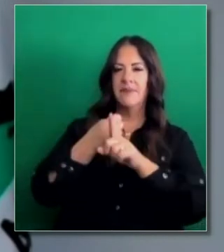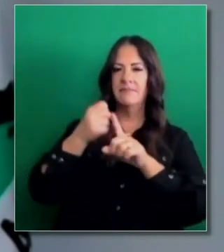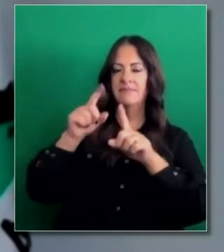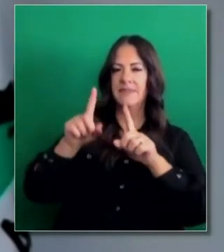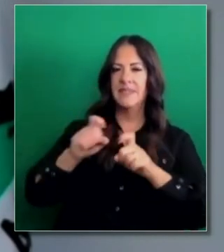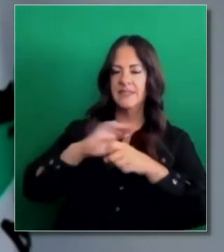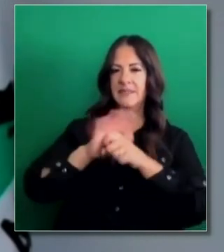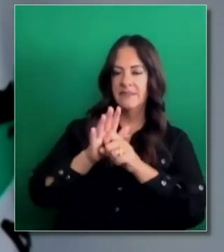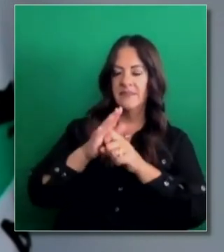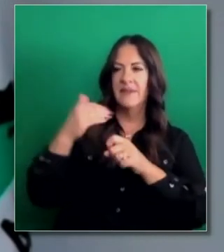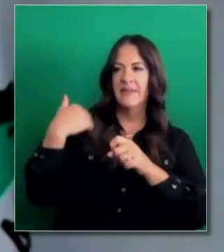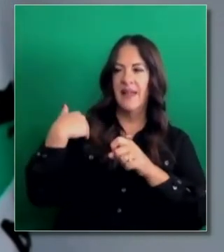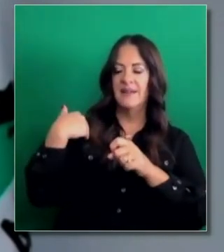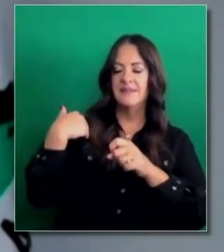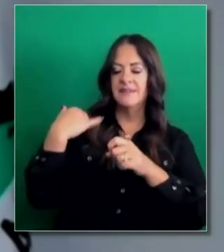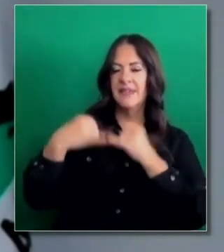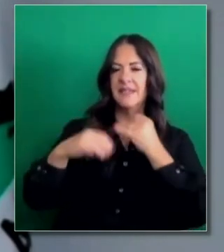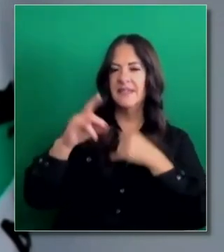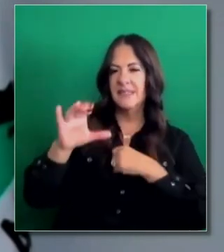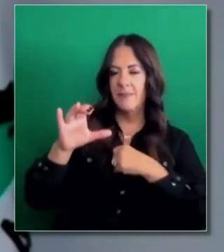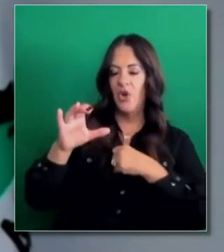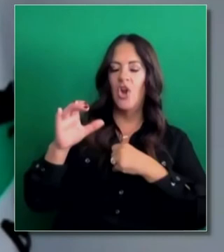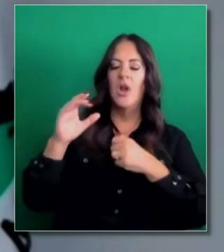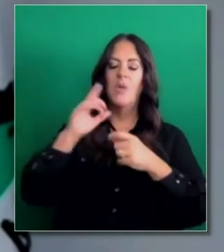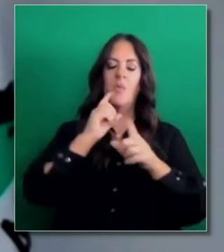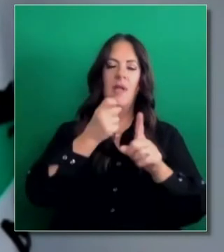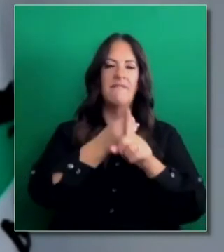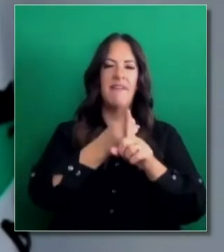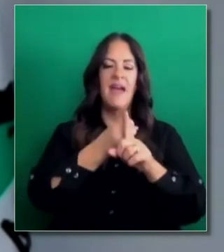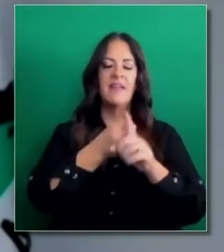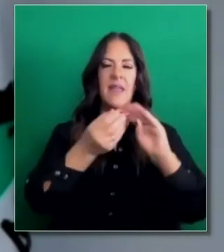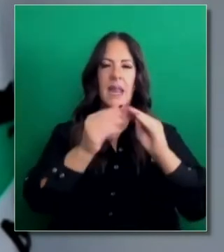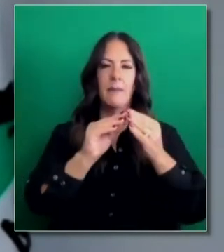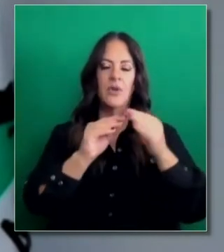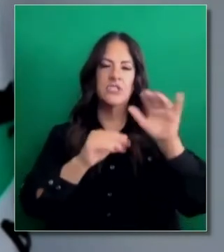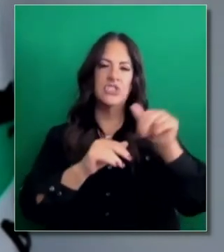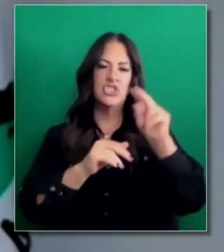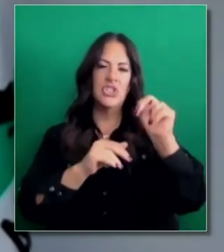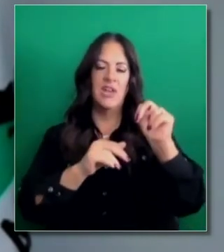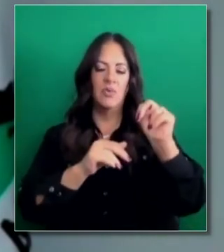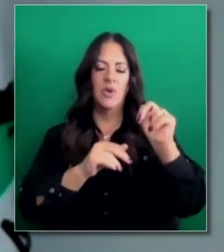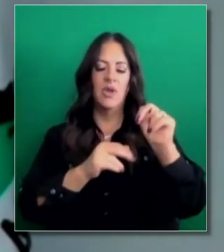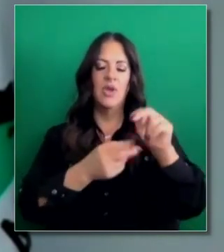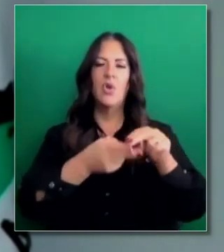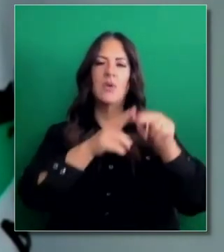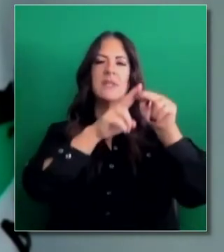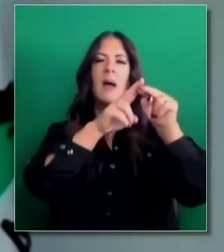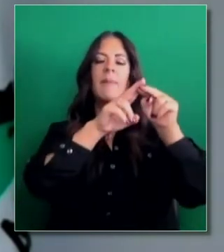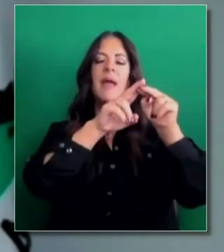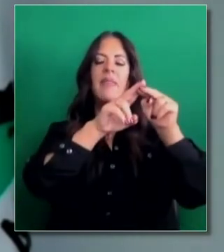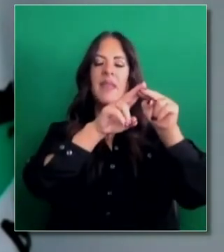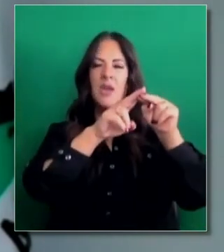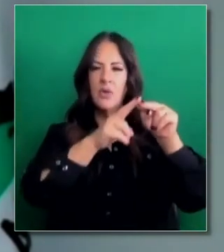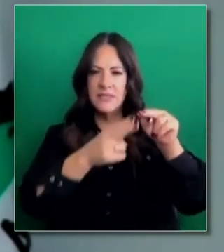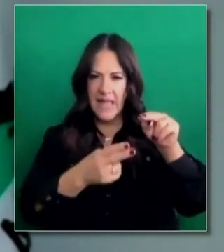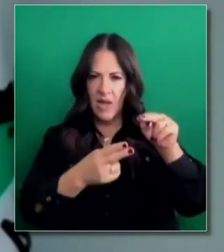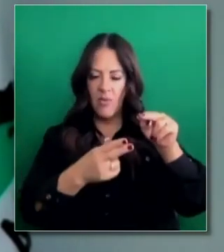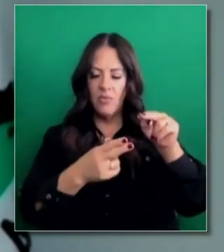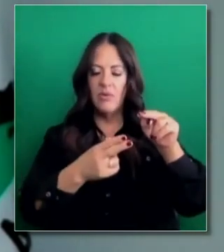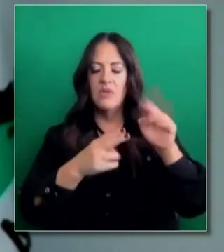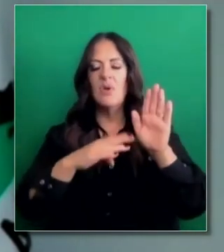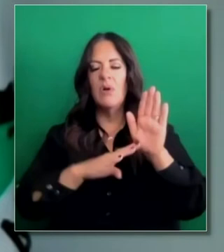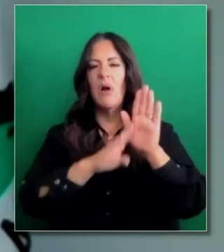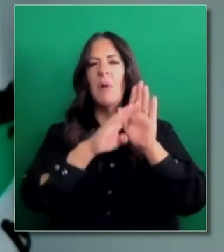los números pero hemos realizado adelantos hemos realizado adelantos en nuestra